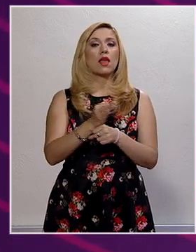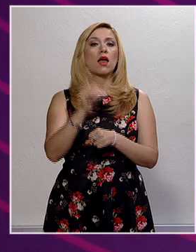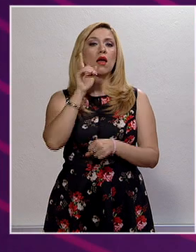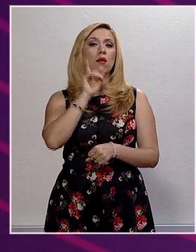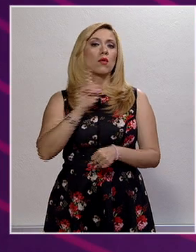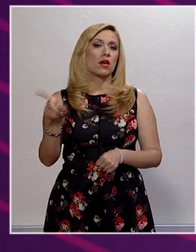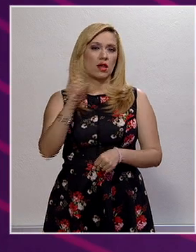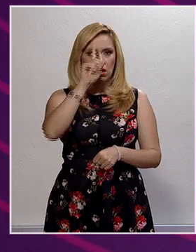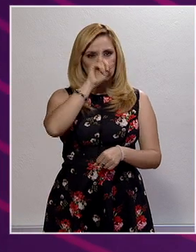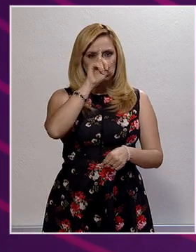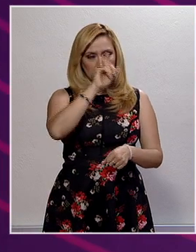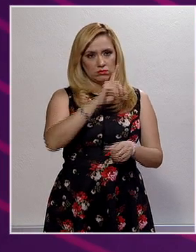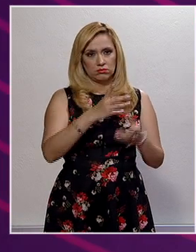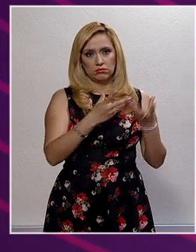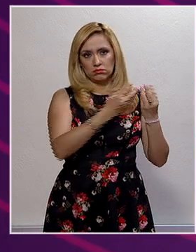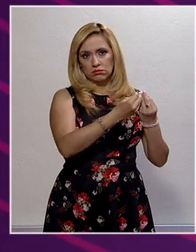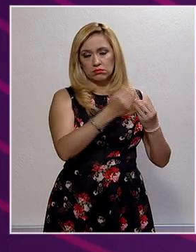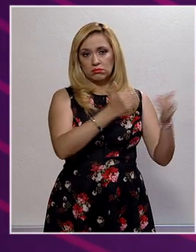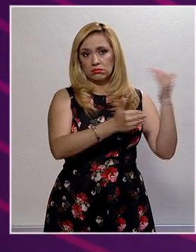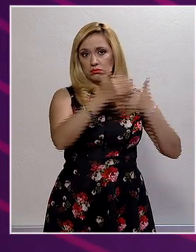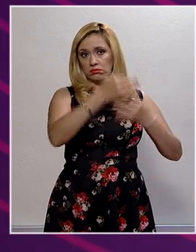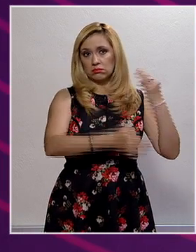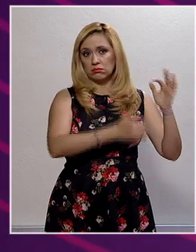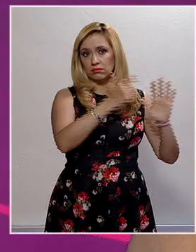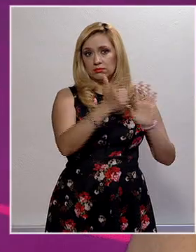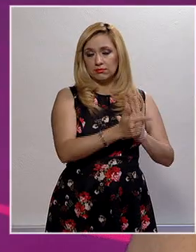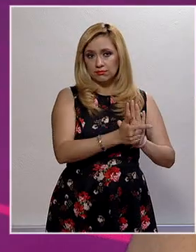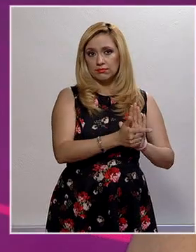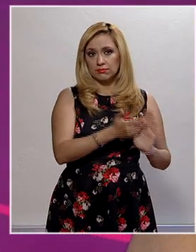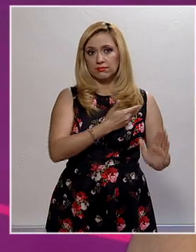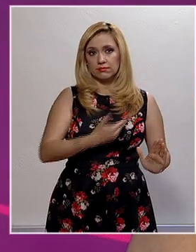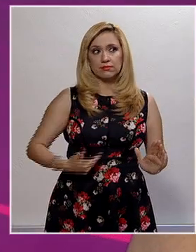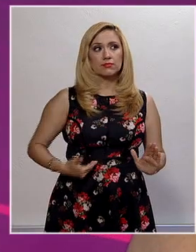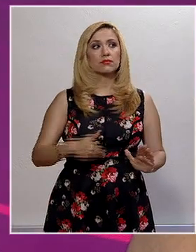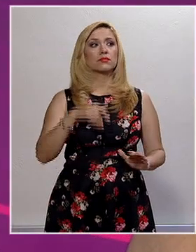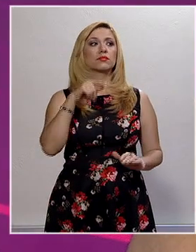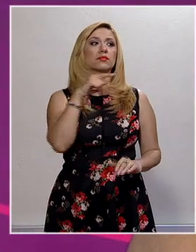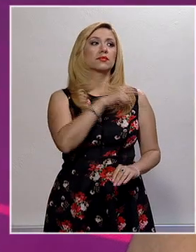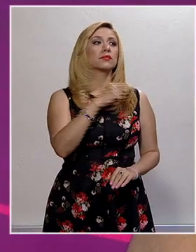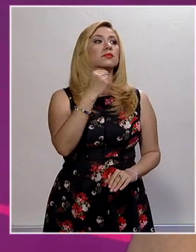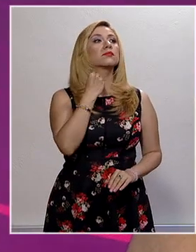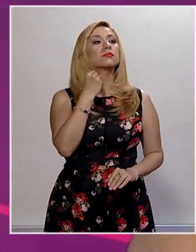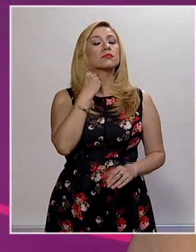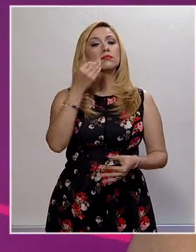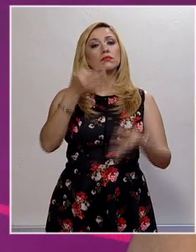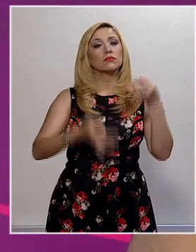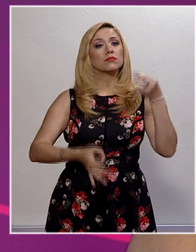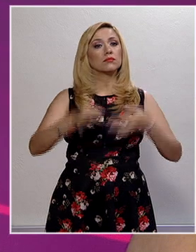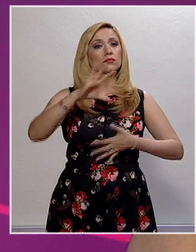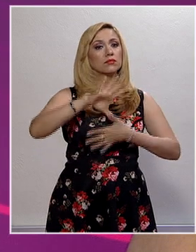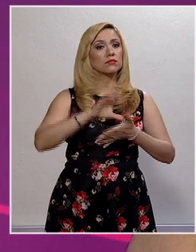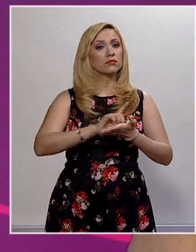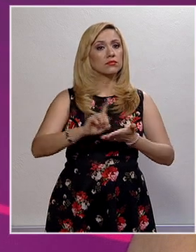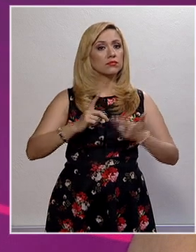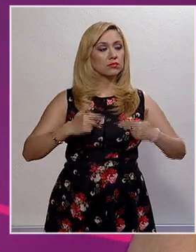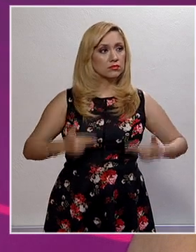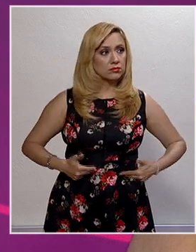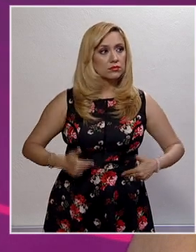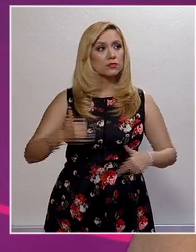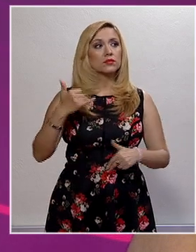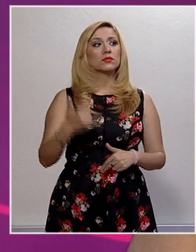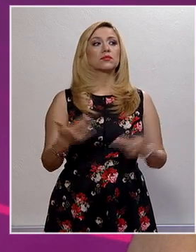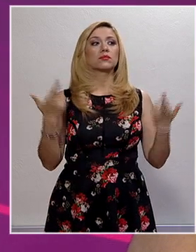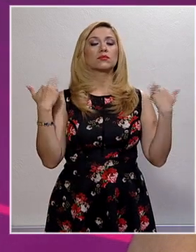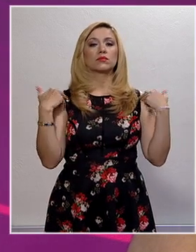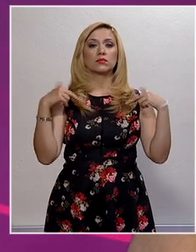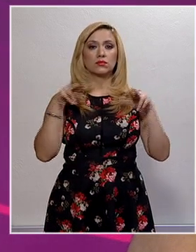de la presidencia de la Suprema Corte de Justicia de la Nación. Se desempeñó como abogada senior de la Corte Interamericana de Derechos Humanos y